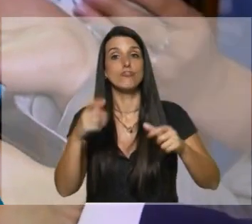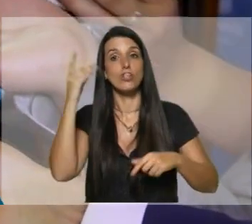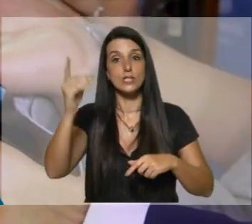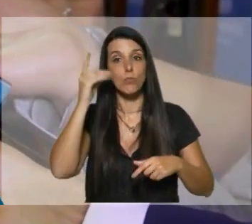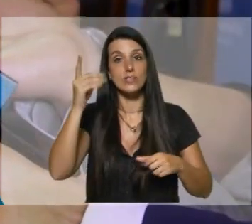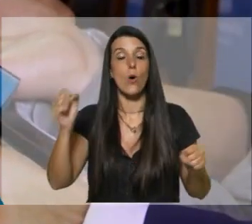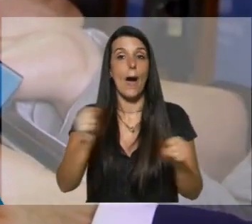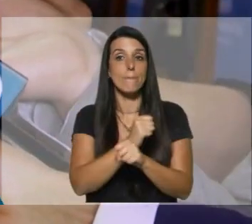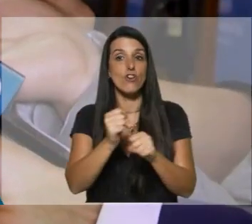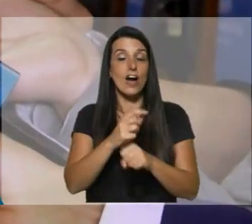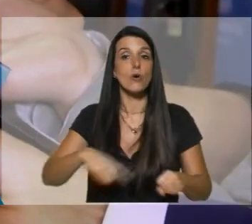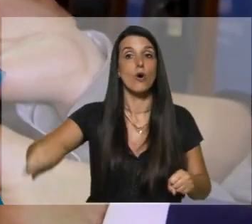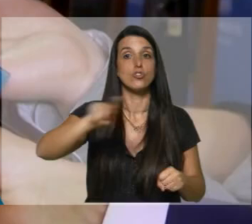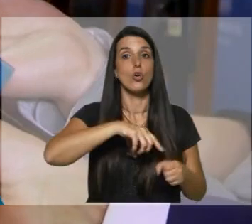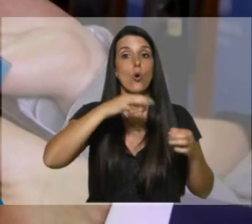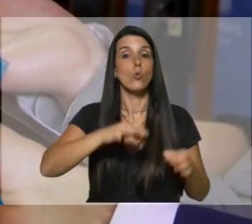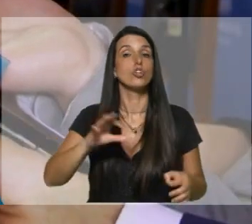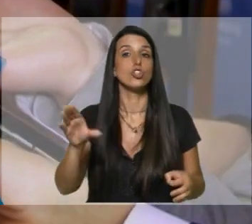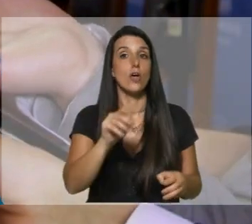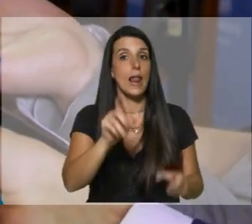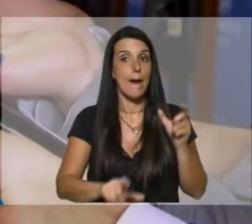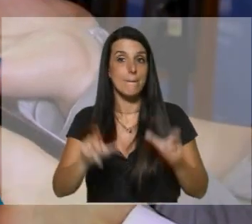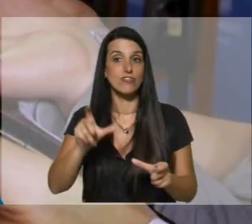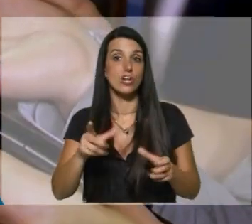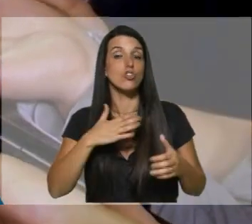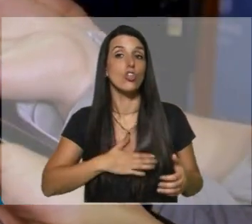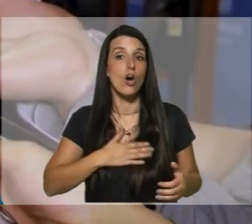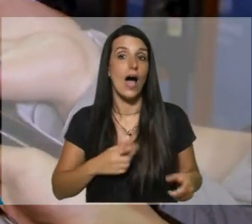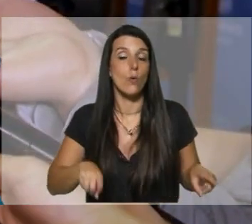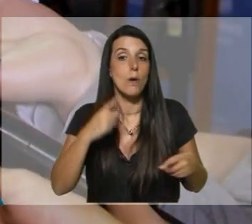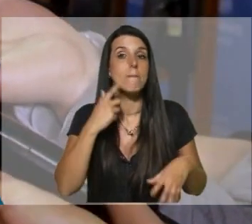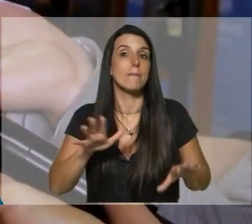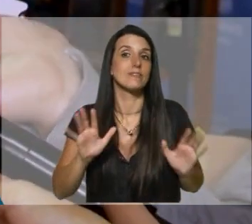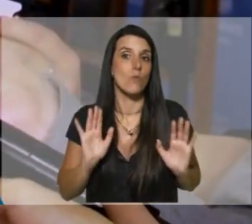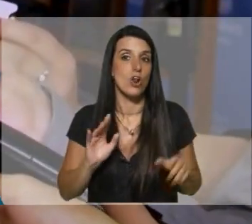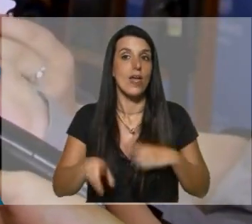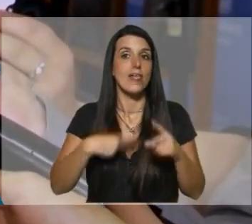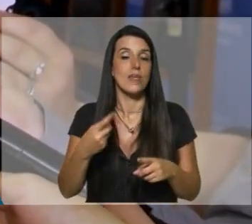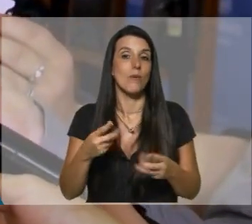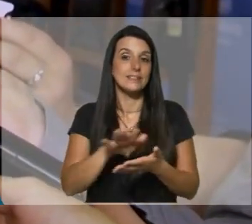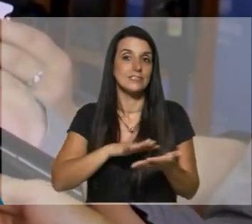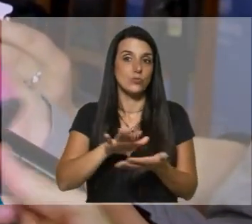donde fue aprobado por unanimidad, pasaron todos los involucrados y todos estuvieron de acuerdo, me parece que bueno, después se terminó esta situación y que tiene que cambiar.